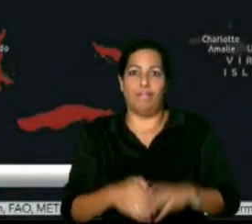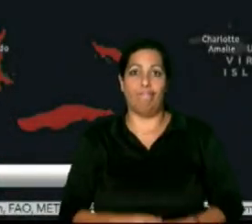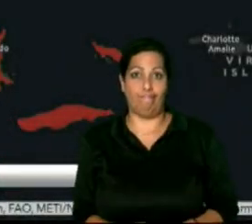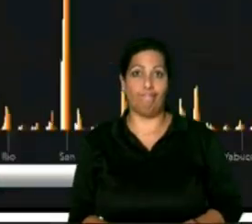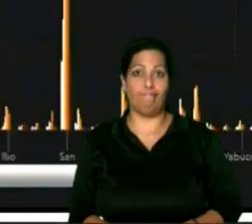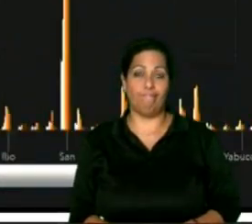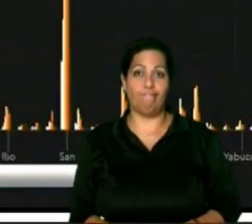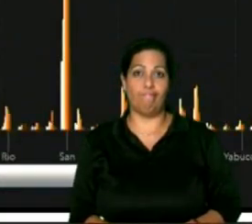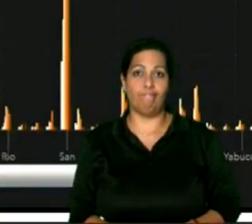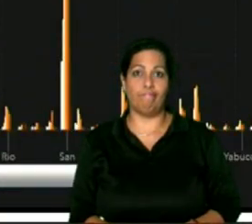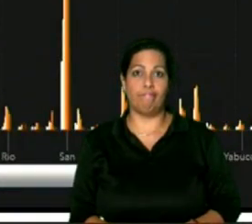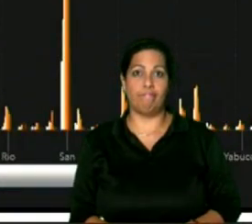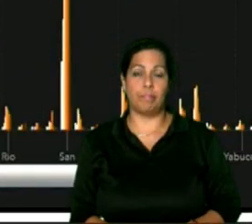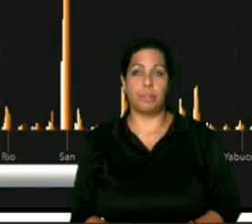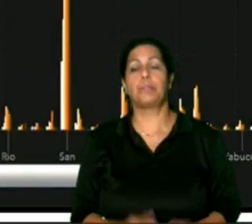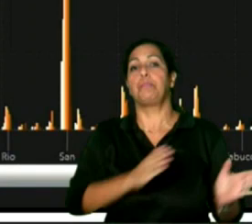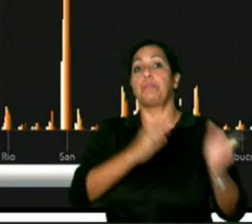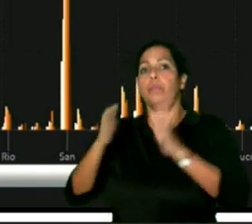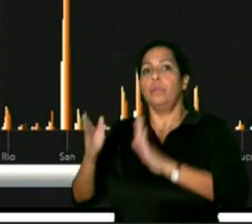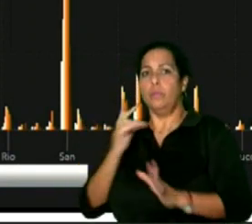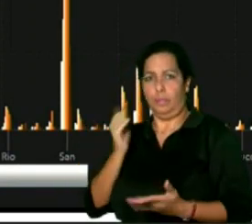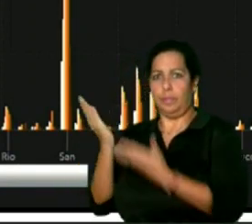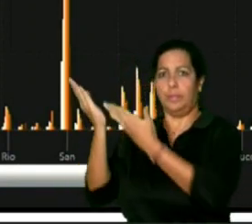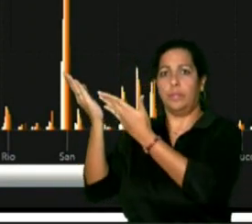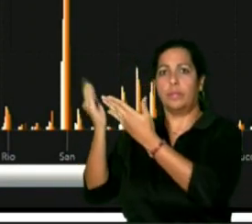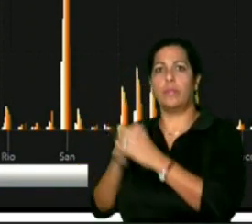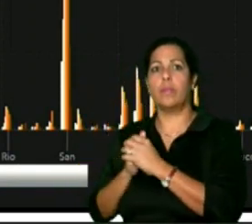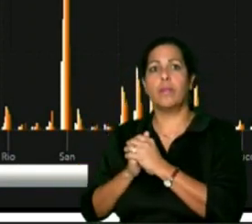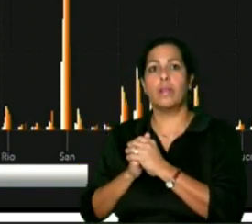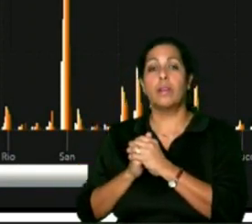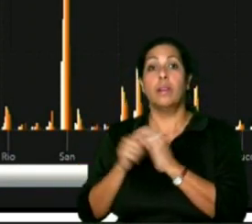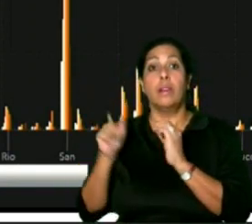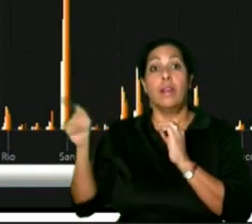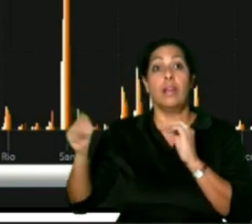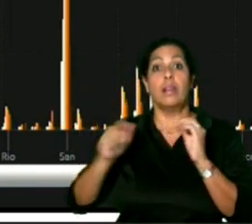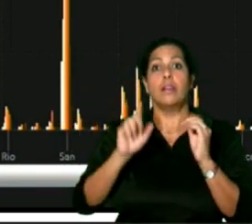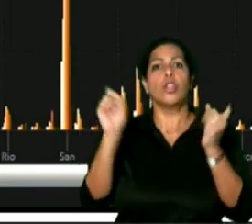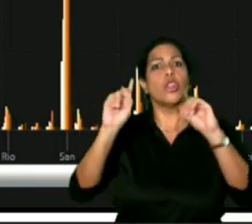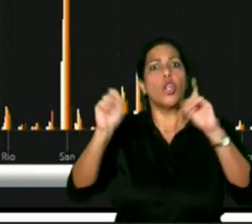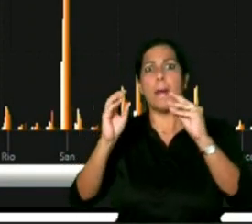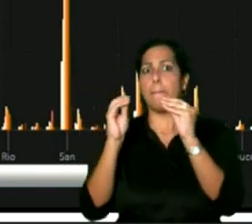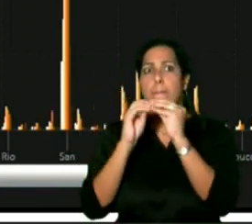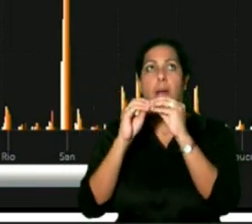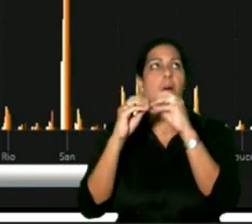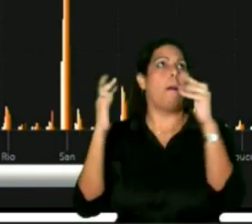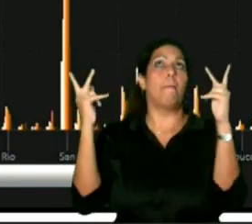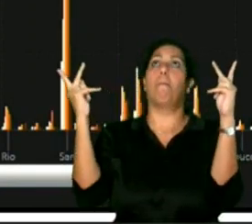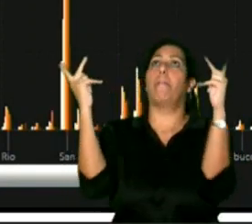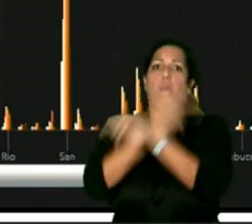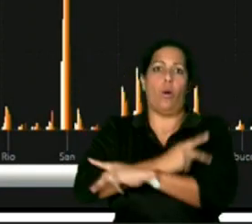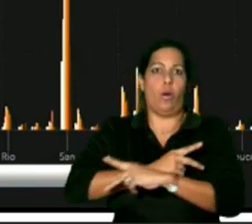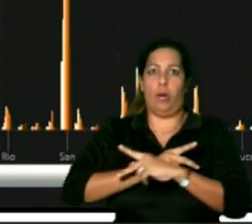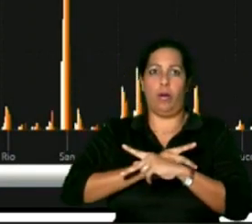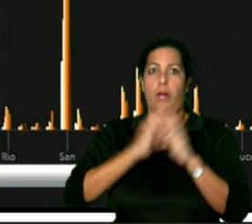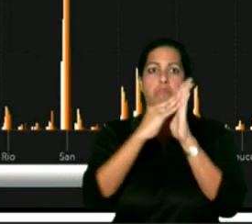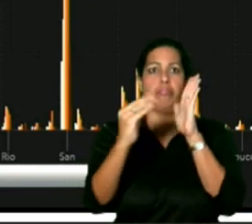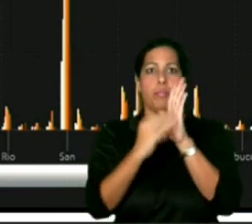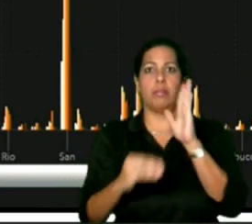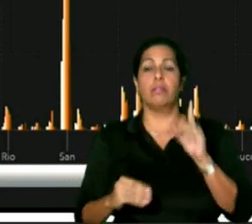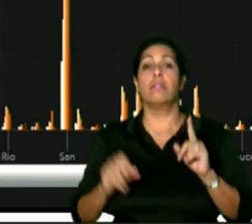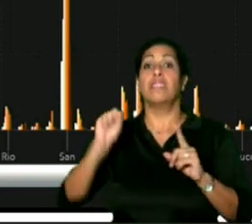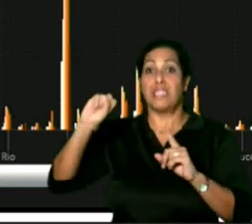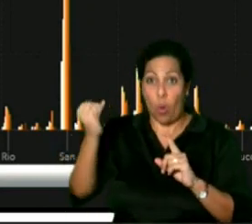próxima diapositiva los municipios que tienen más casos en estos momentos, que estos son San Juan,